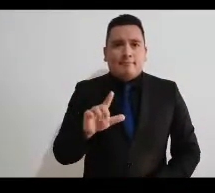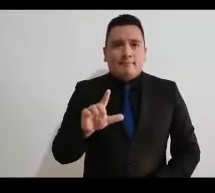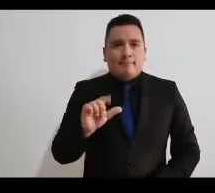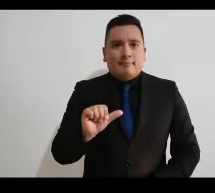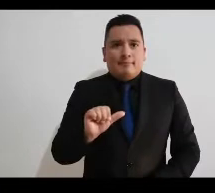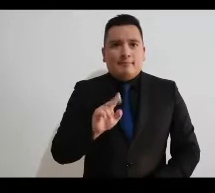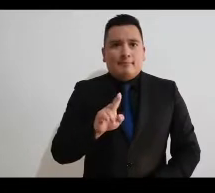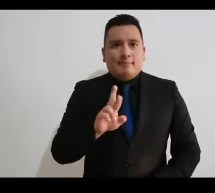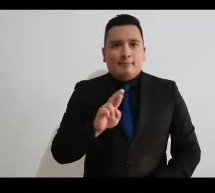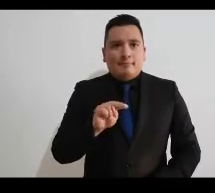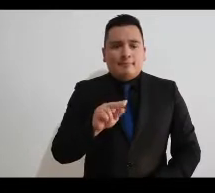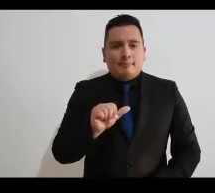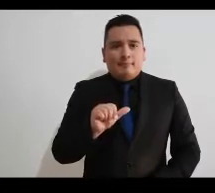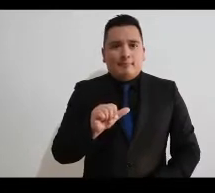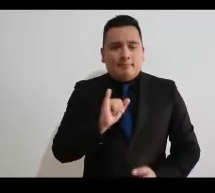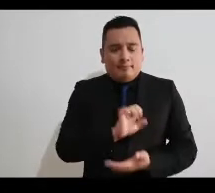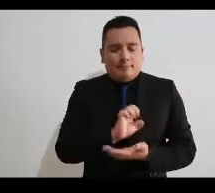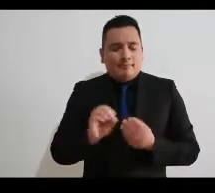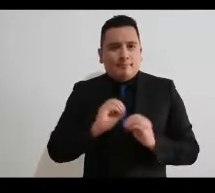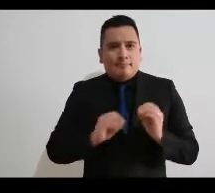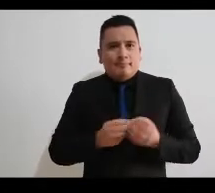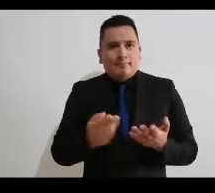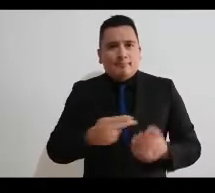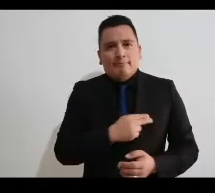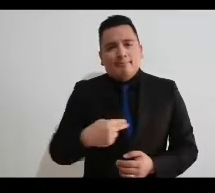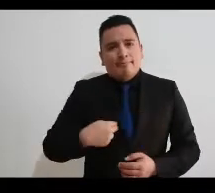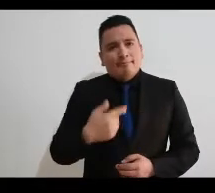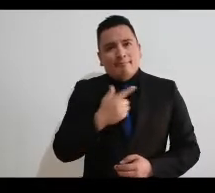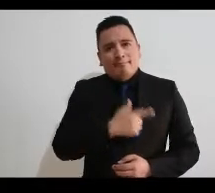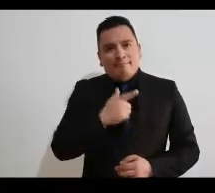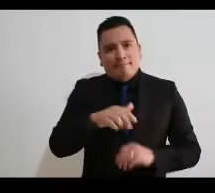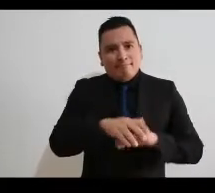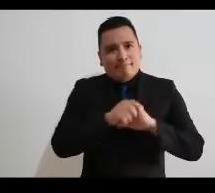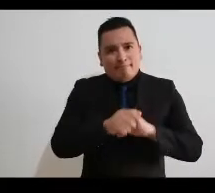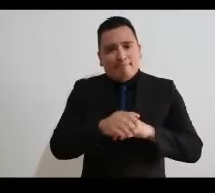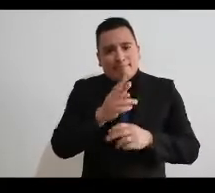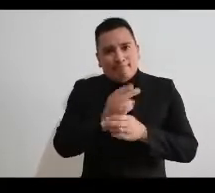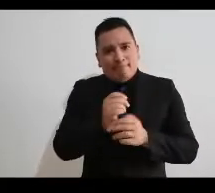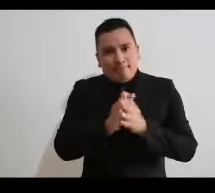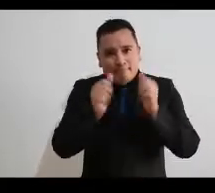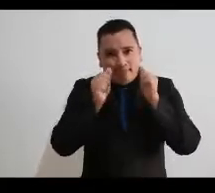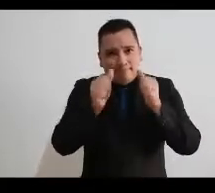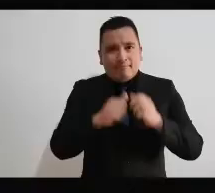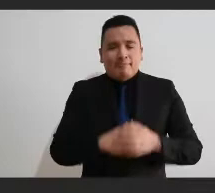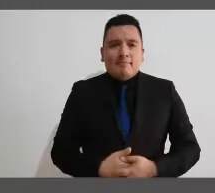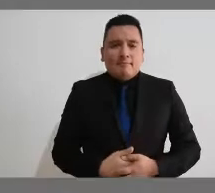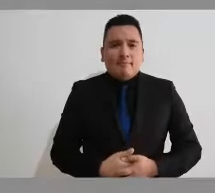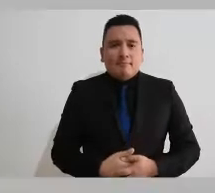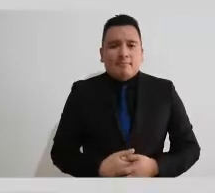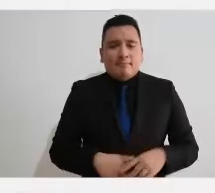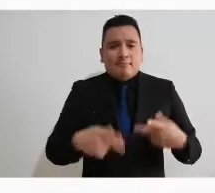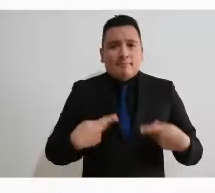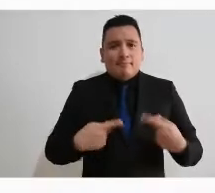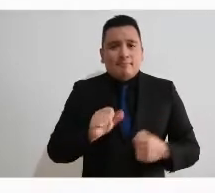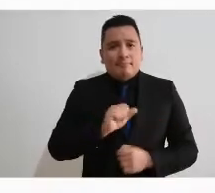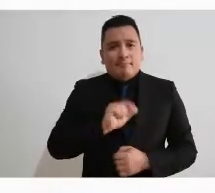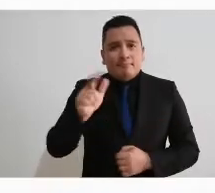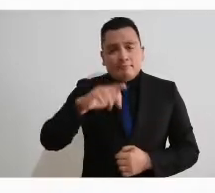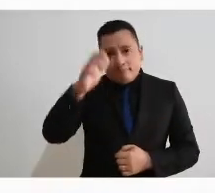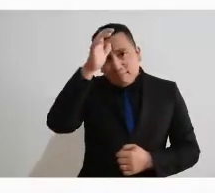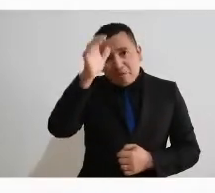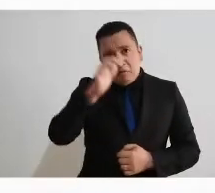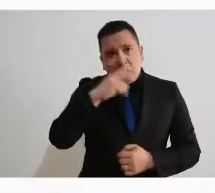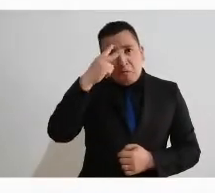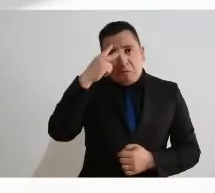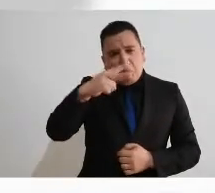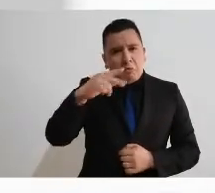producción del Instituto Electoral de Coahuila. Como siempre, les saludamos y les invitamos a que se quede con nosotros. Protagonistas de